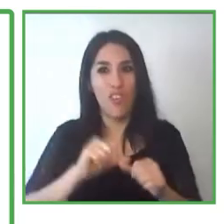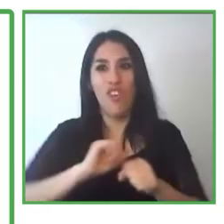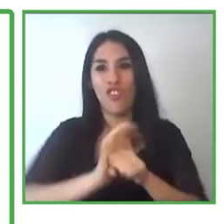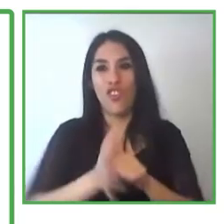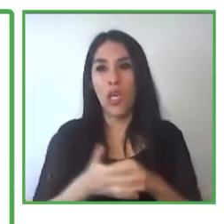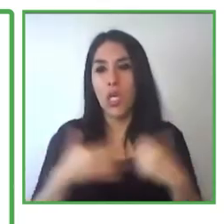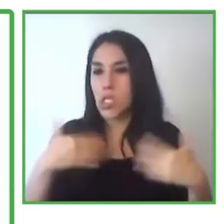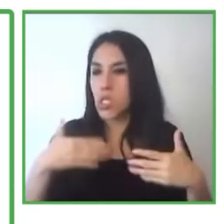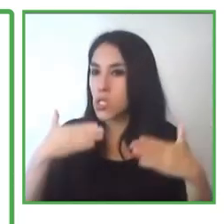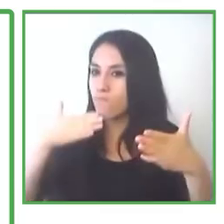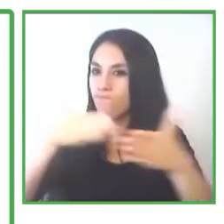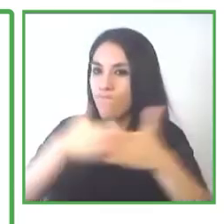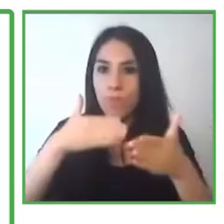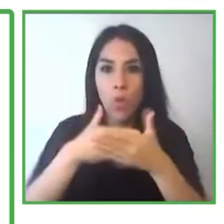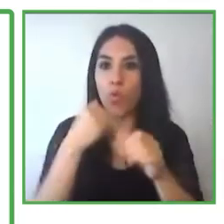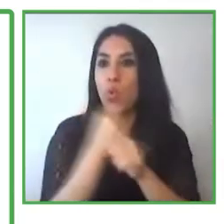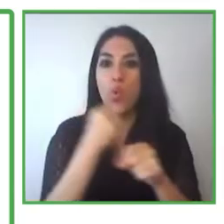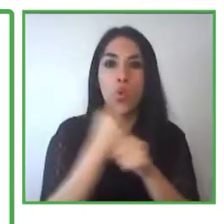ya en el mes